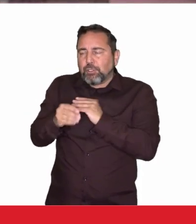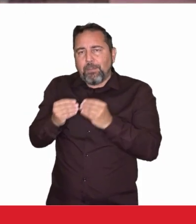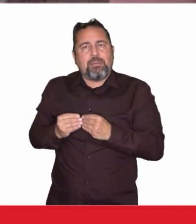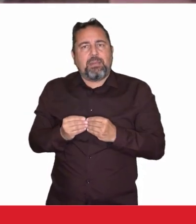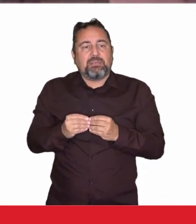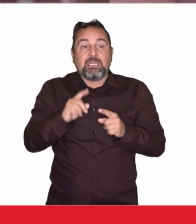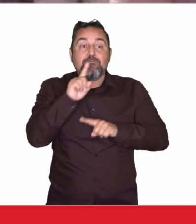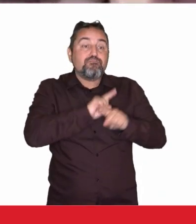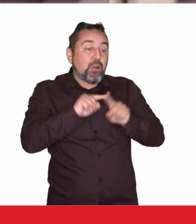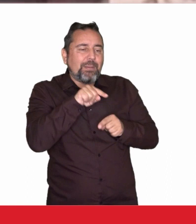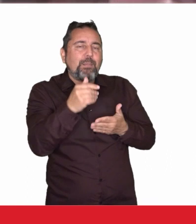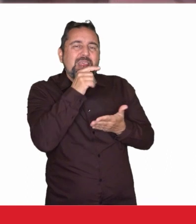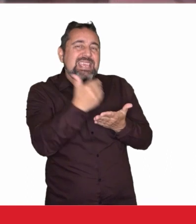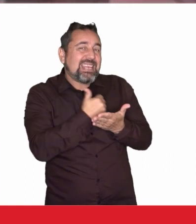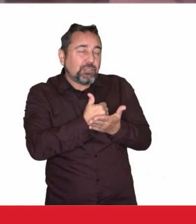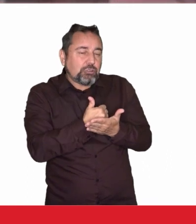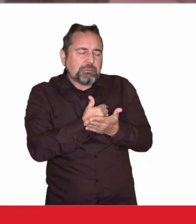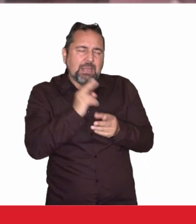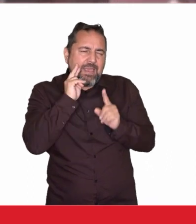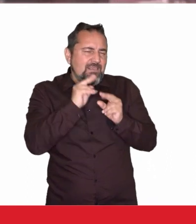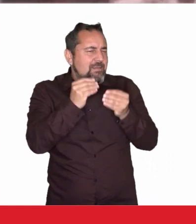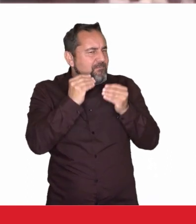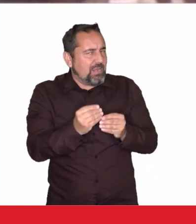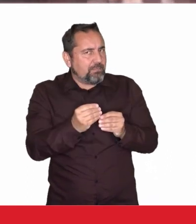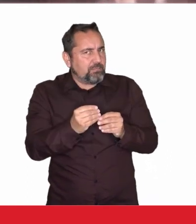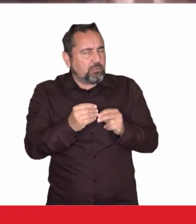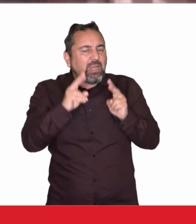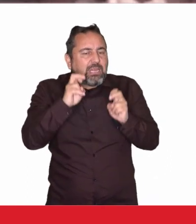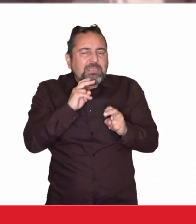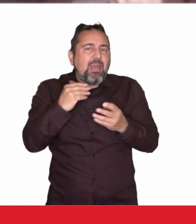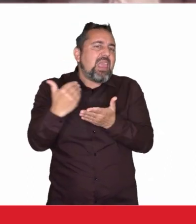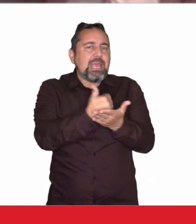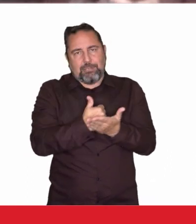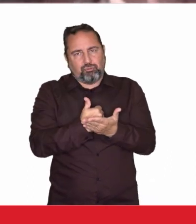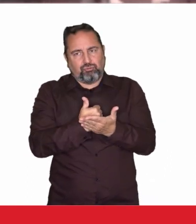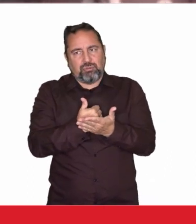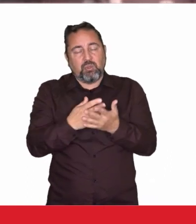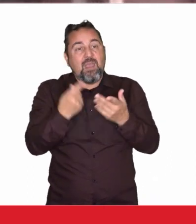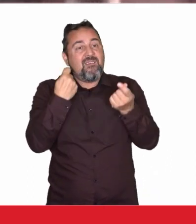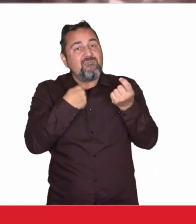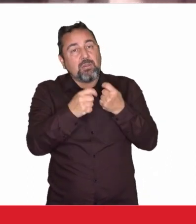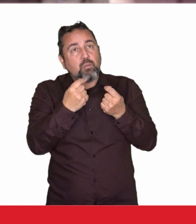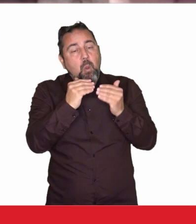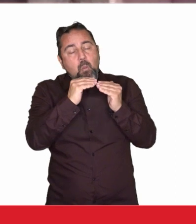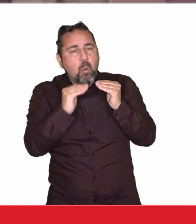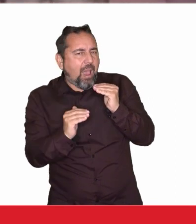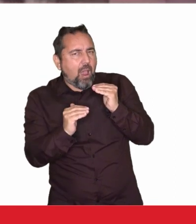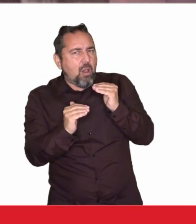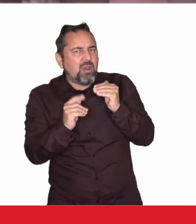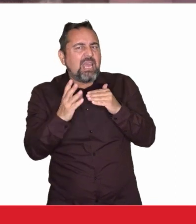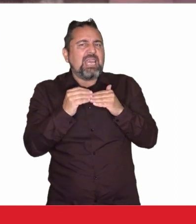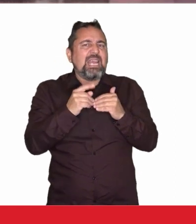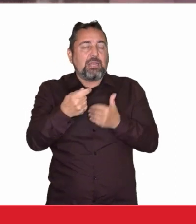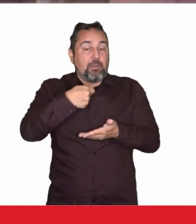stock. Si tienes un problema en los ingresos, tienes que ver bien si es un tema de ingresos en el sentido de que estás